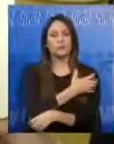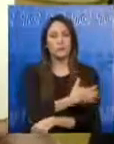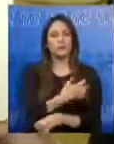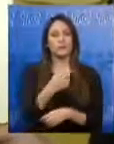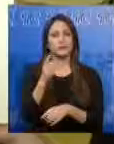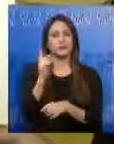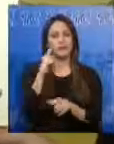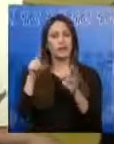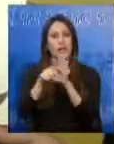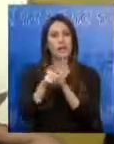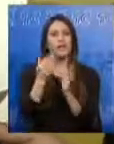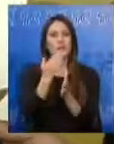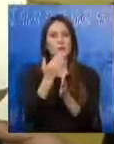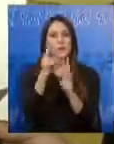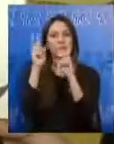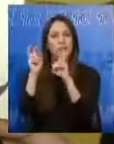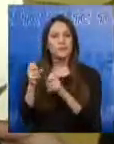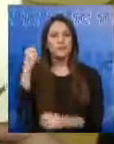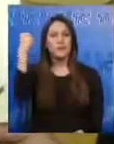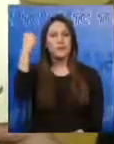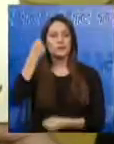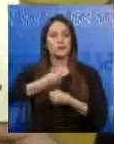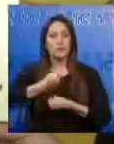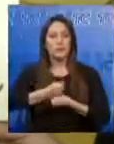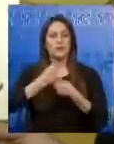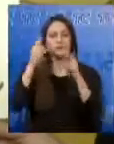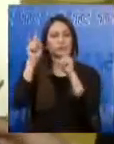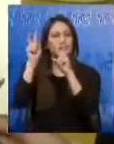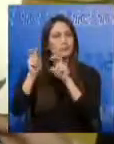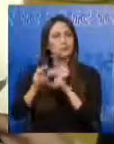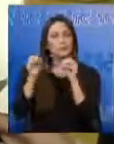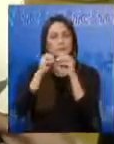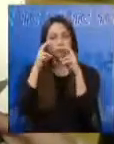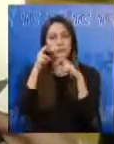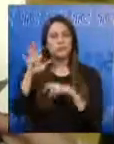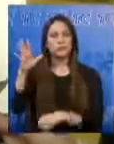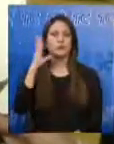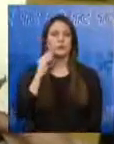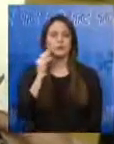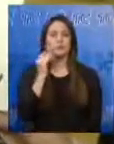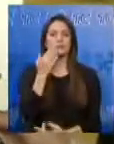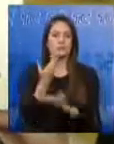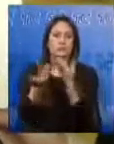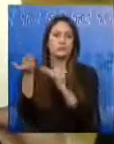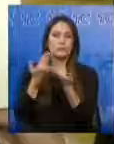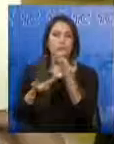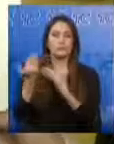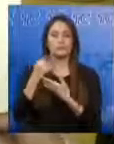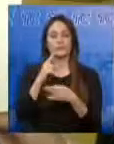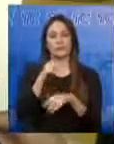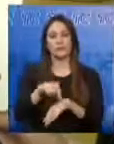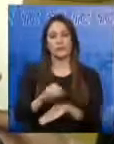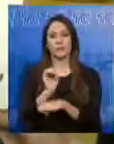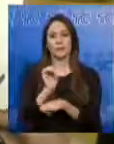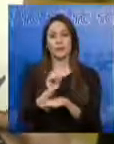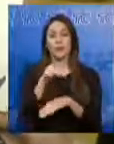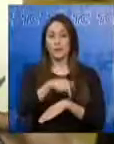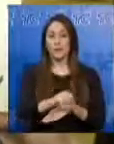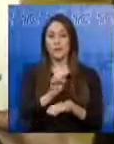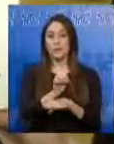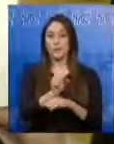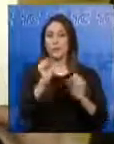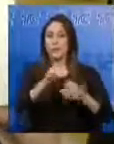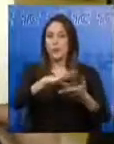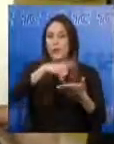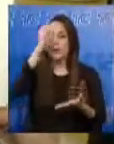de legislación en temas de derechos laborales, que a Cuba le interesa mucho conocer cuáles son los avances que hemos tenido en el Ecuador, y por supuesto el Ecuador seguir